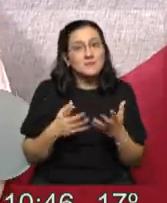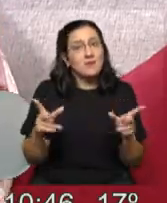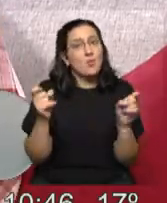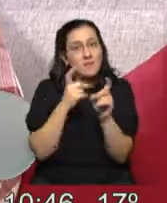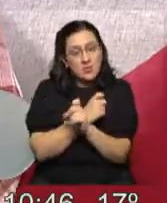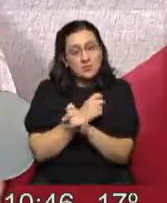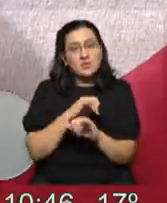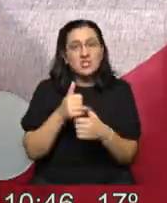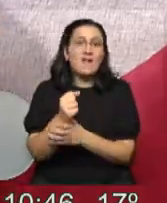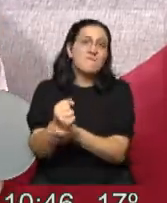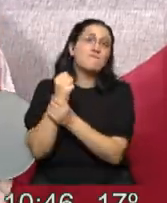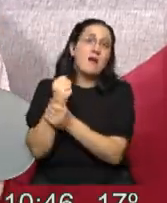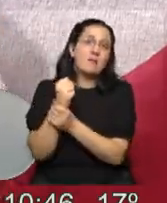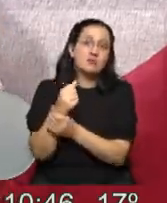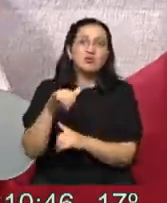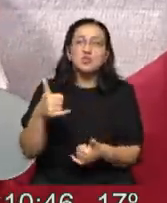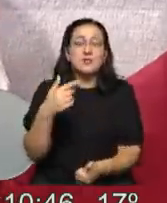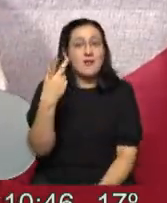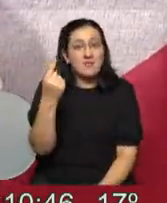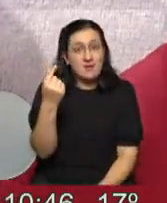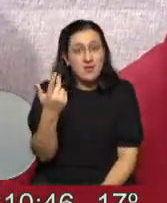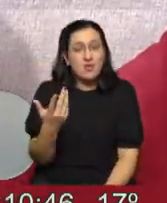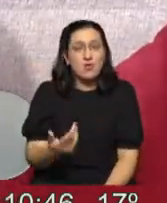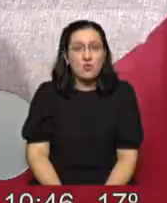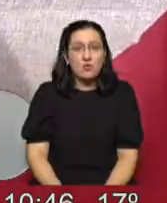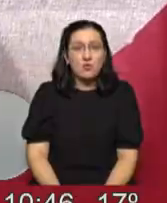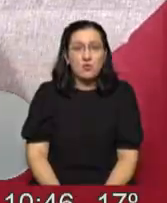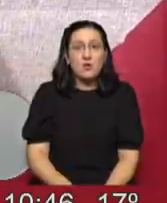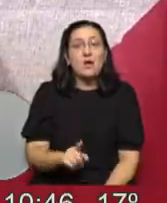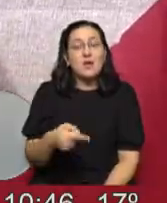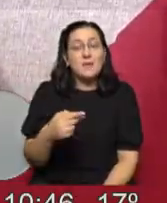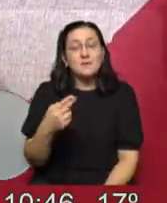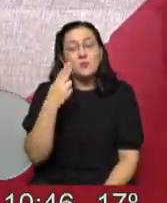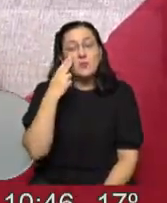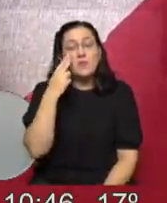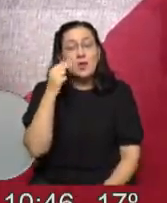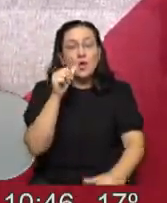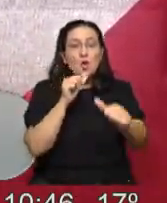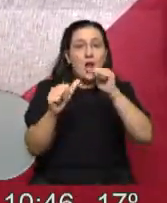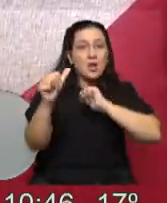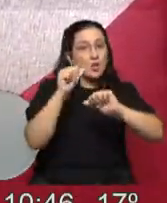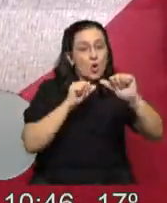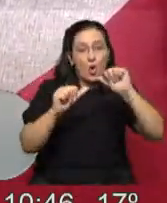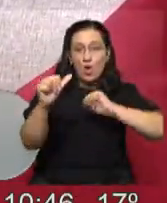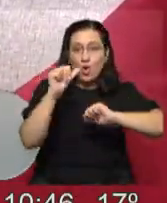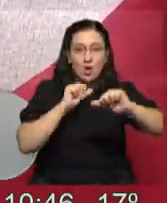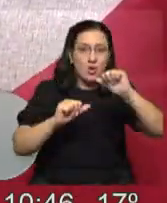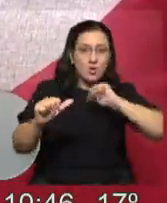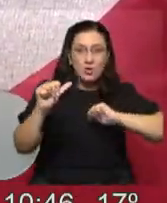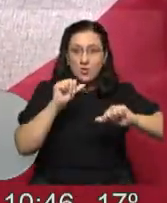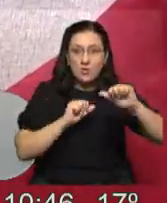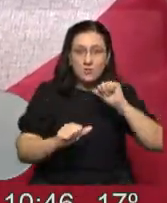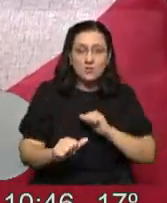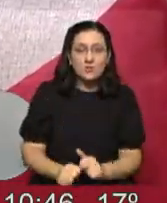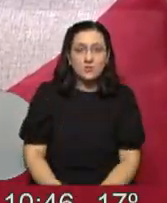complejo. Ya era una estrella, ya tenía dinero. El tema del alcohol, que lo marcó muchísimo. Y